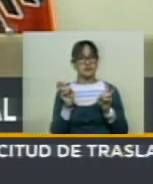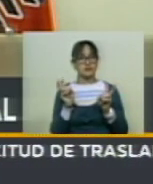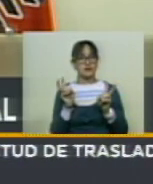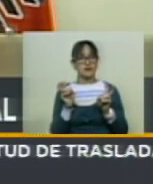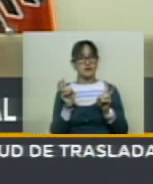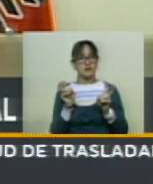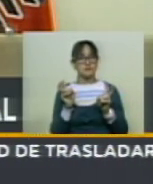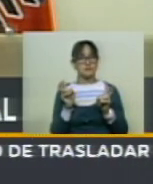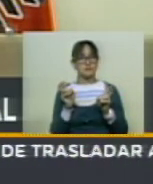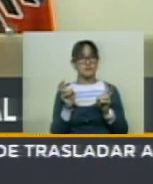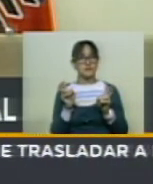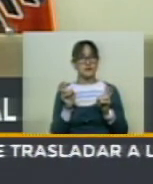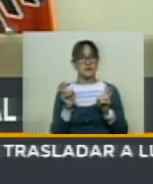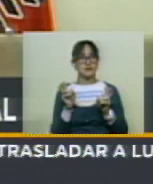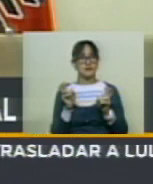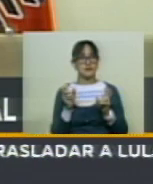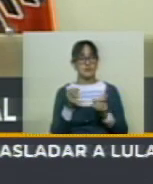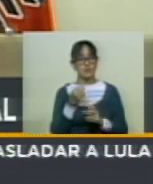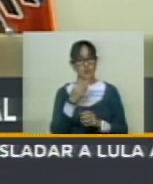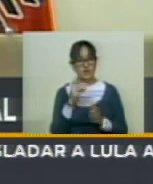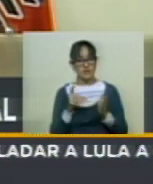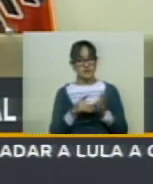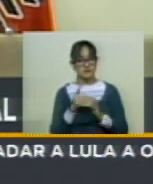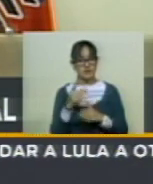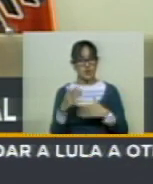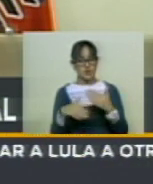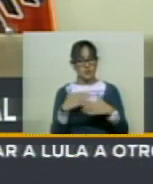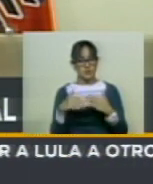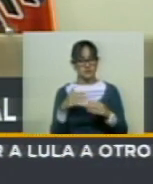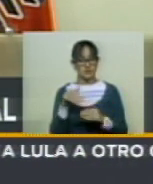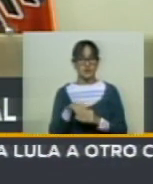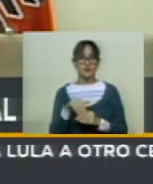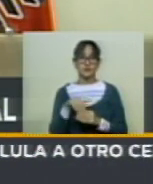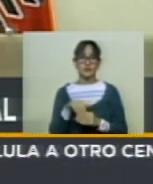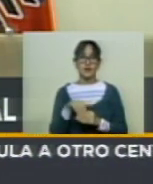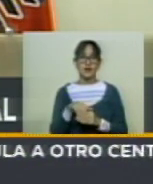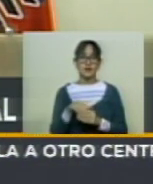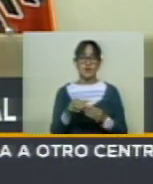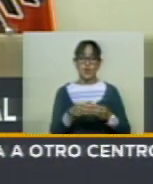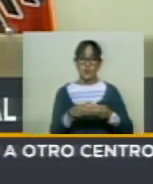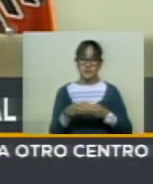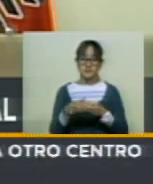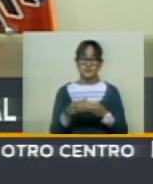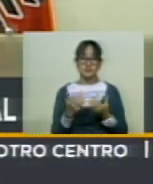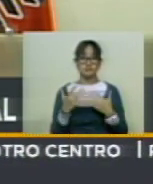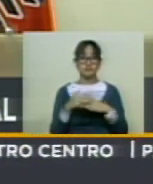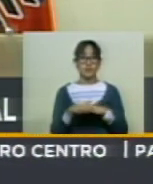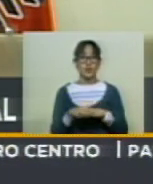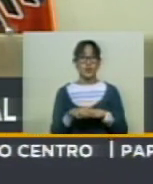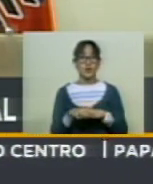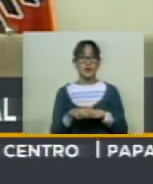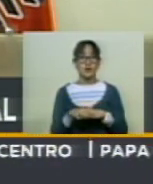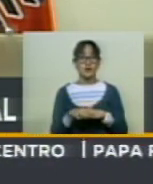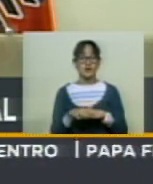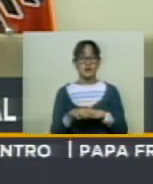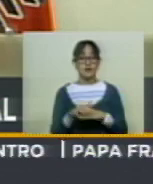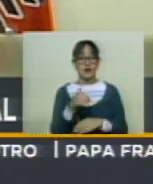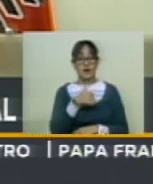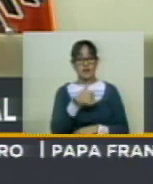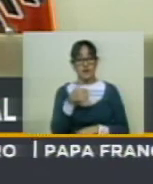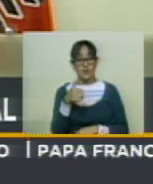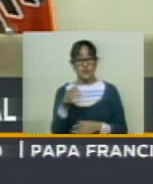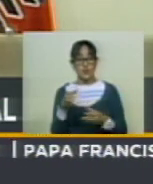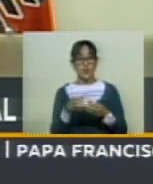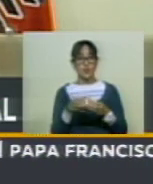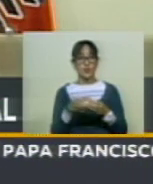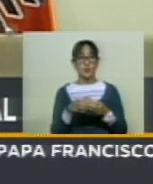y atenderán el buen desarrollo del proceso electoral. Esta comisión estará integrada por un representante de cada uno de los